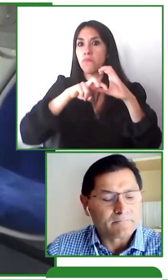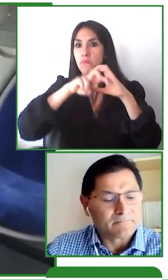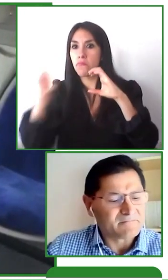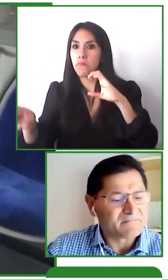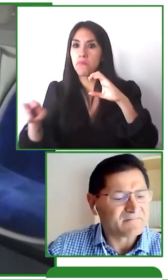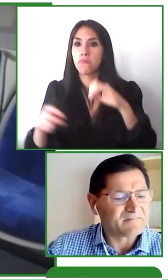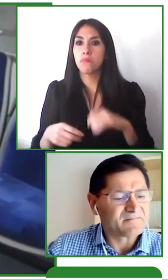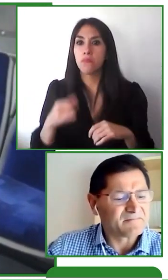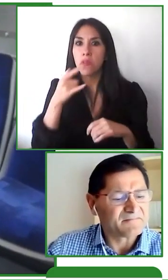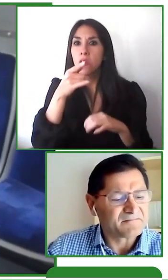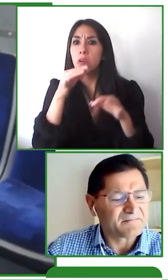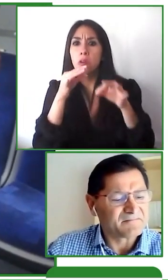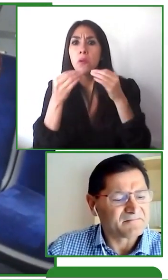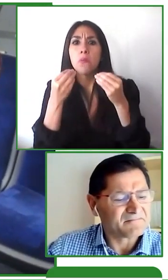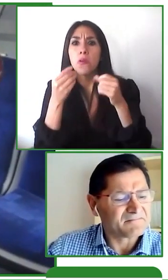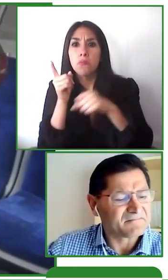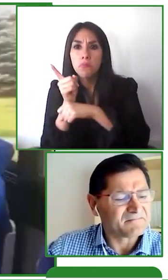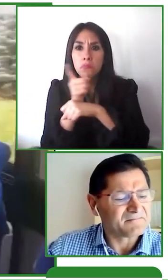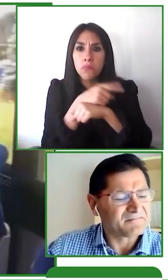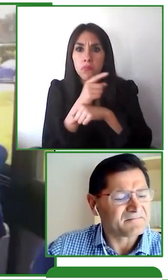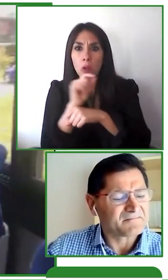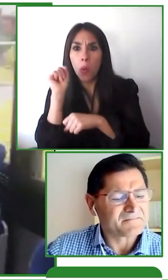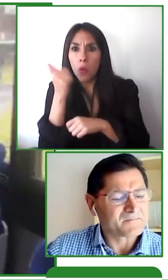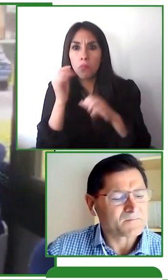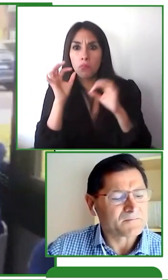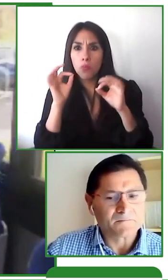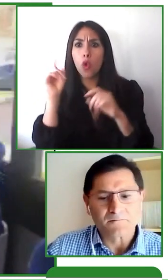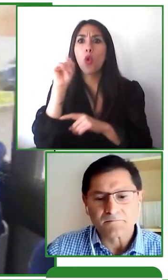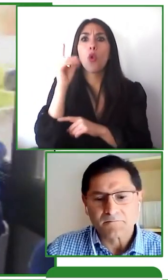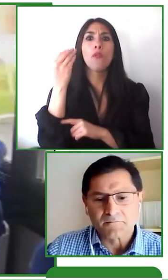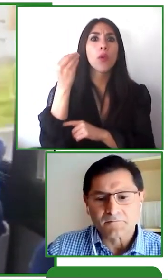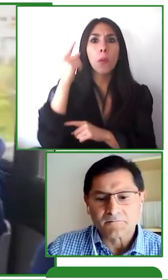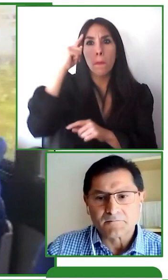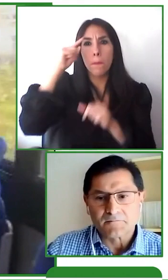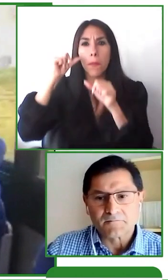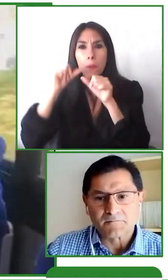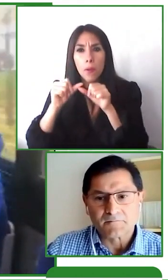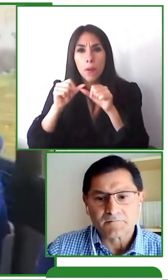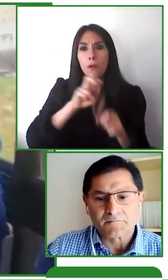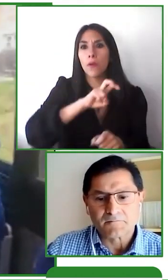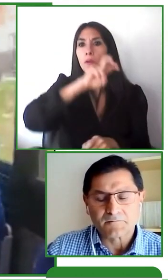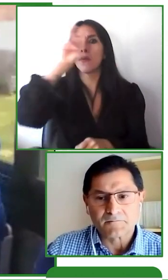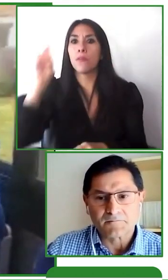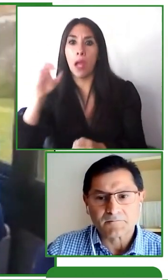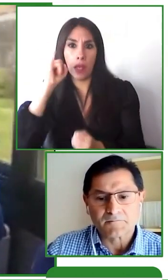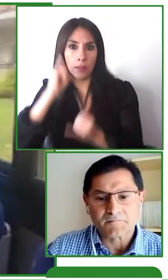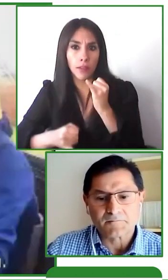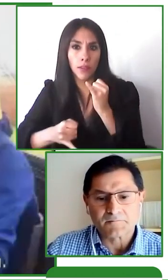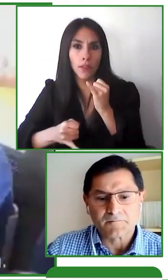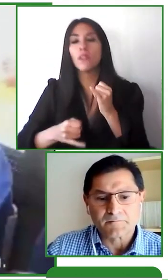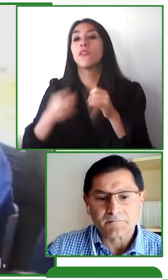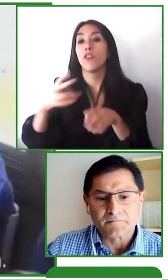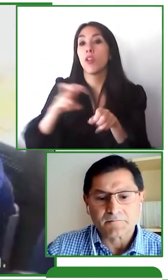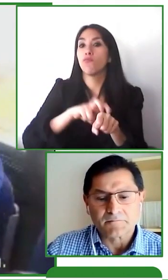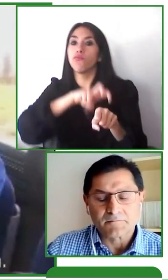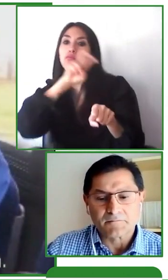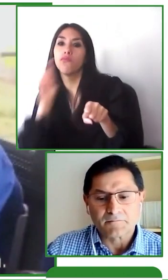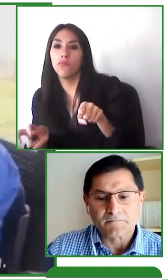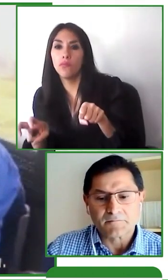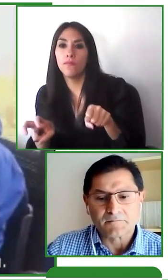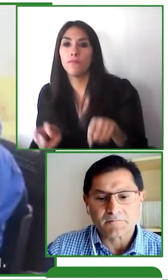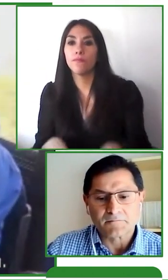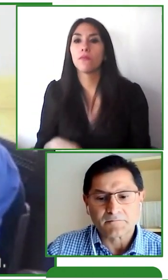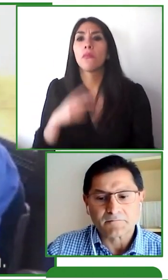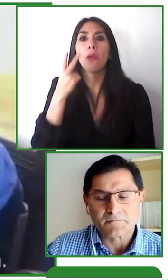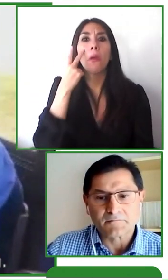Arrête du souvenir et de la vérité. Il reste trois arrêts avant de descendre. trois arrêts. Sonnez la